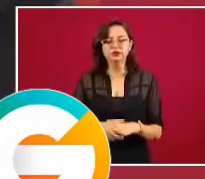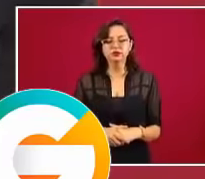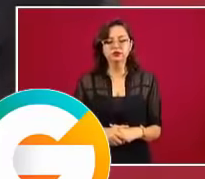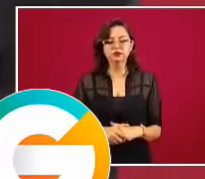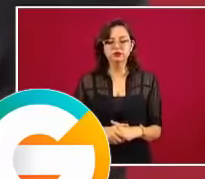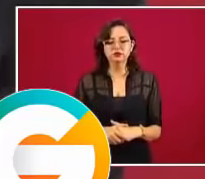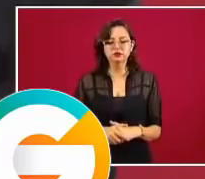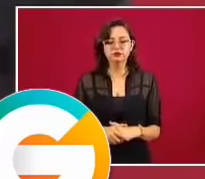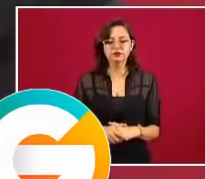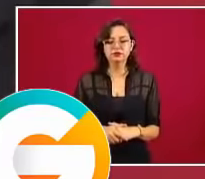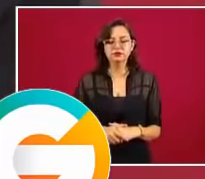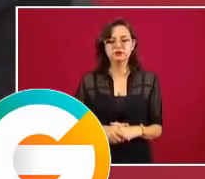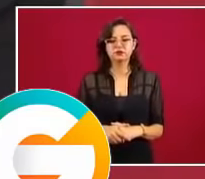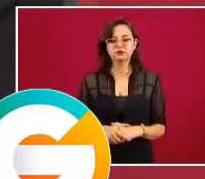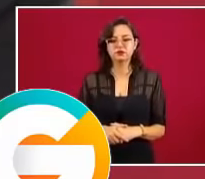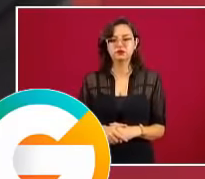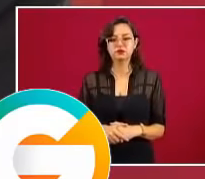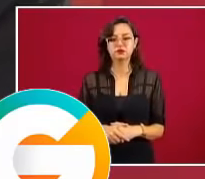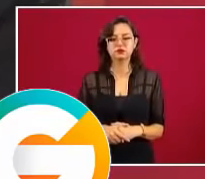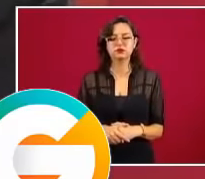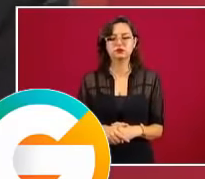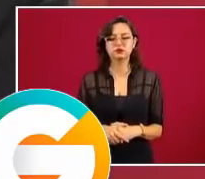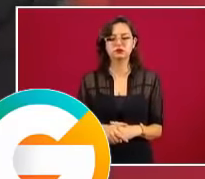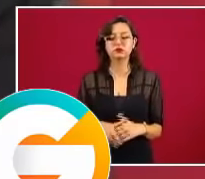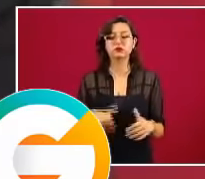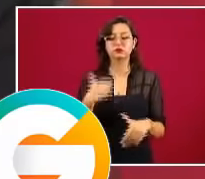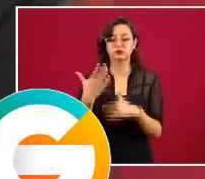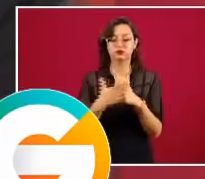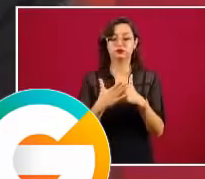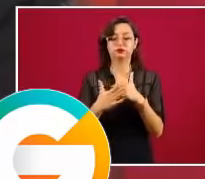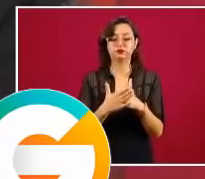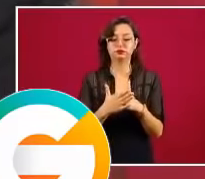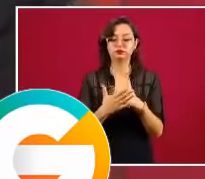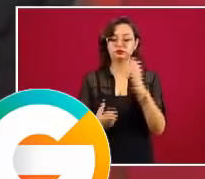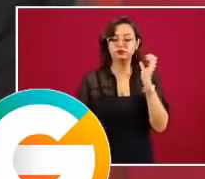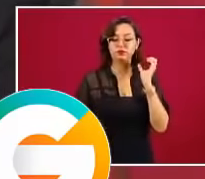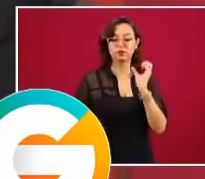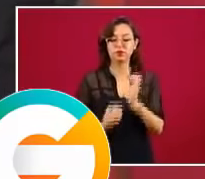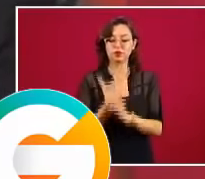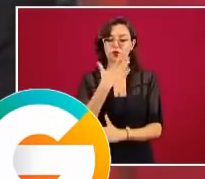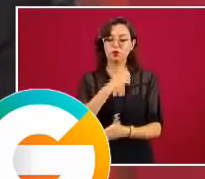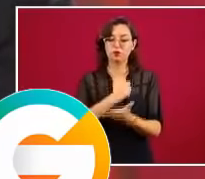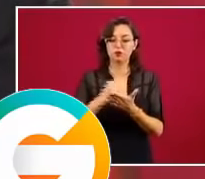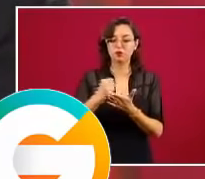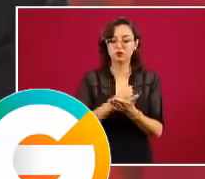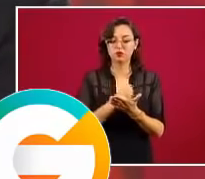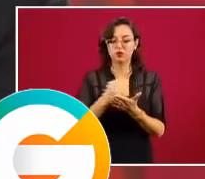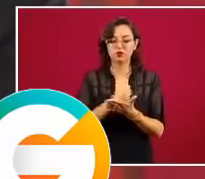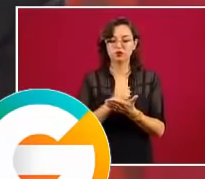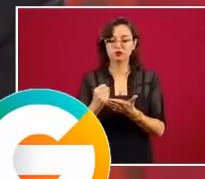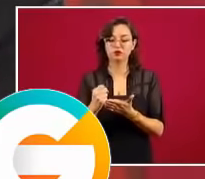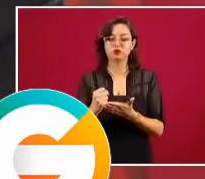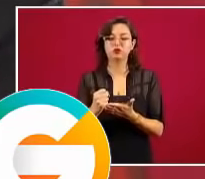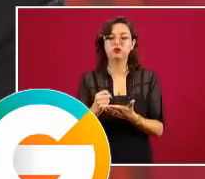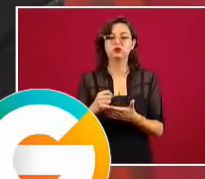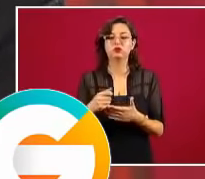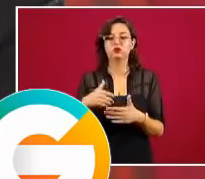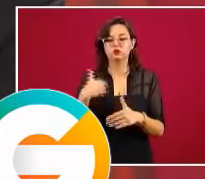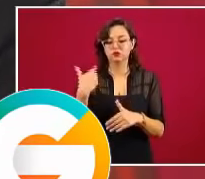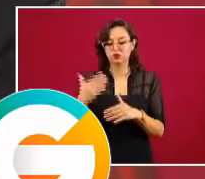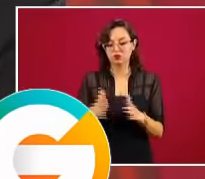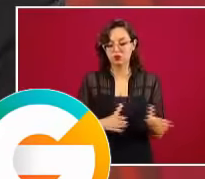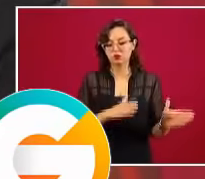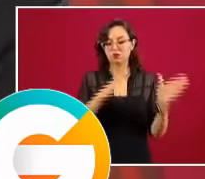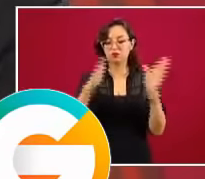y el nuevo crédito es una ampliación a cerca de